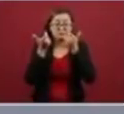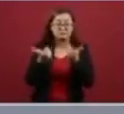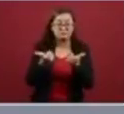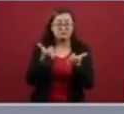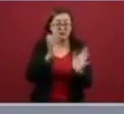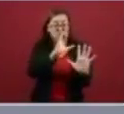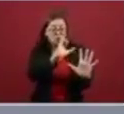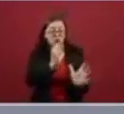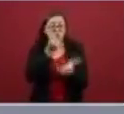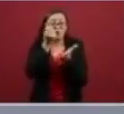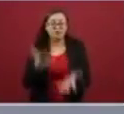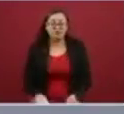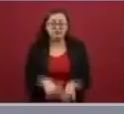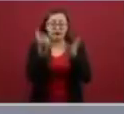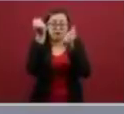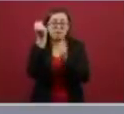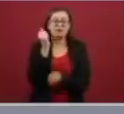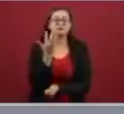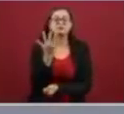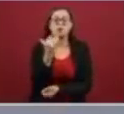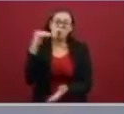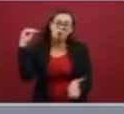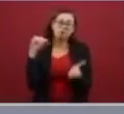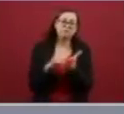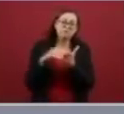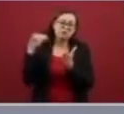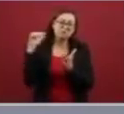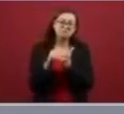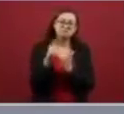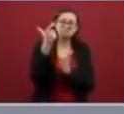50 mil millones de pesos.